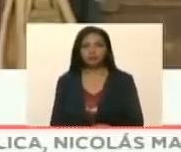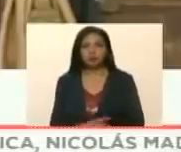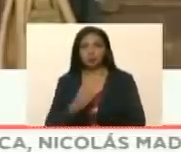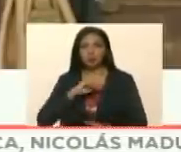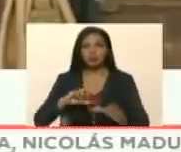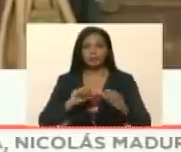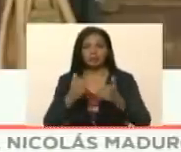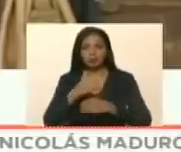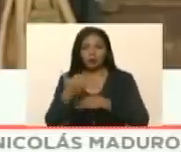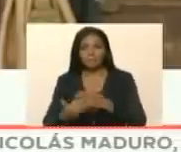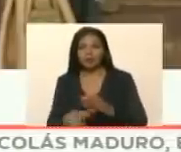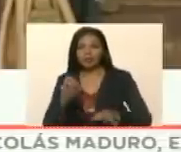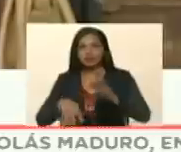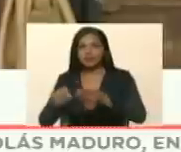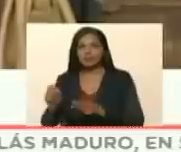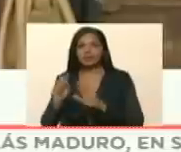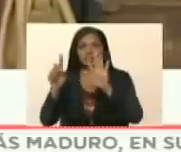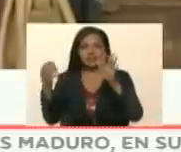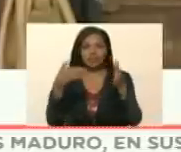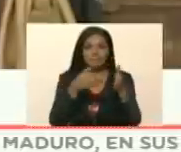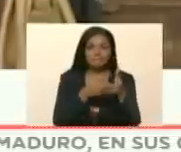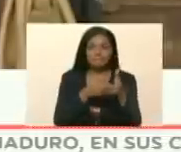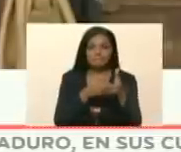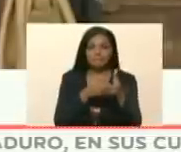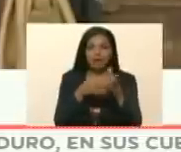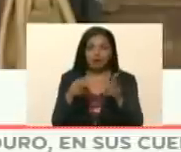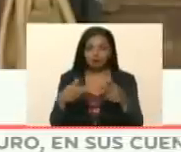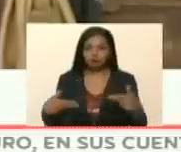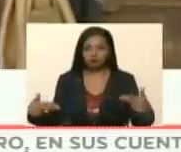iniciar el plan de siembra de 60.000 hectáreas también.